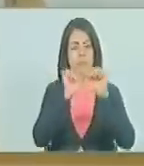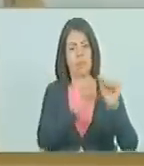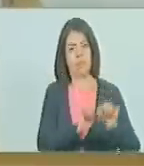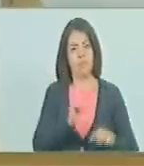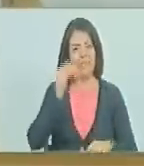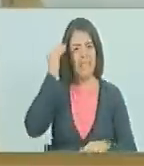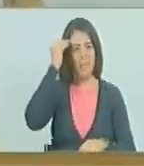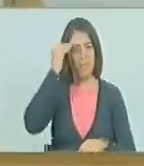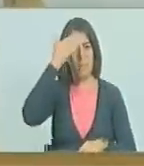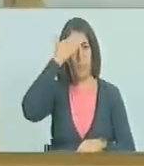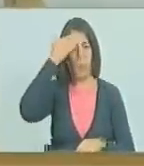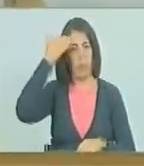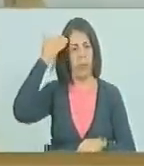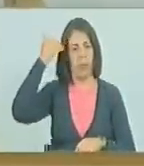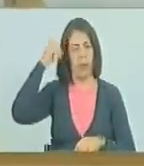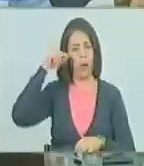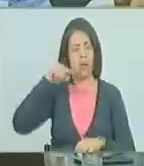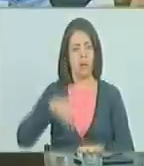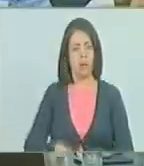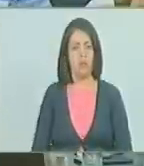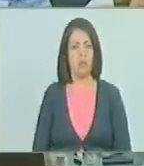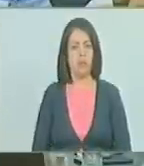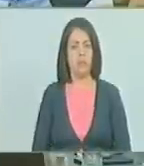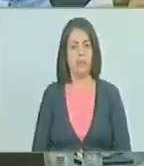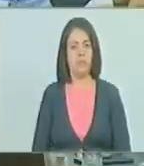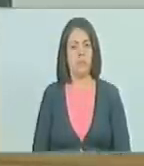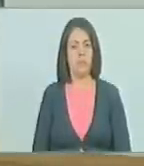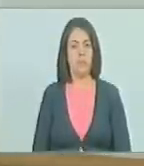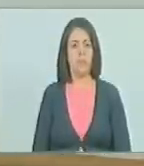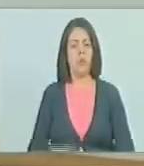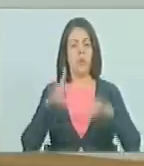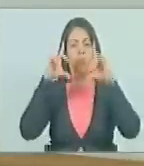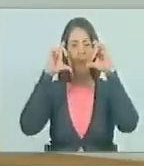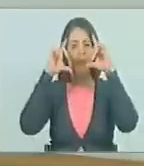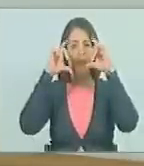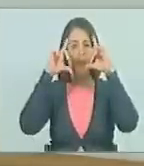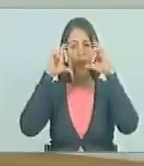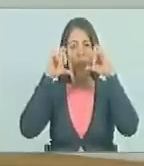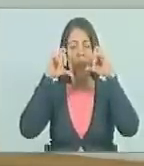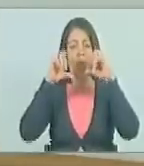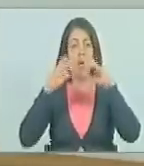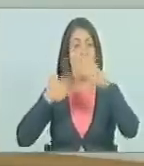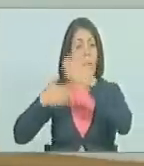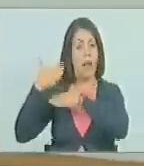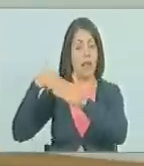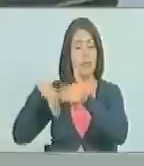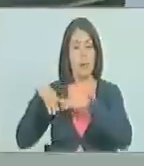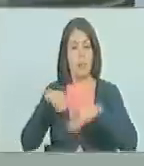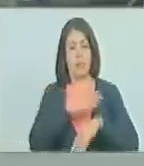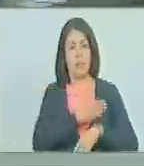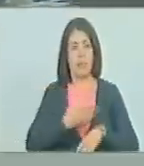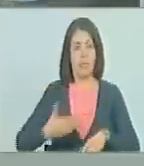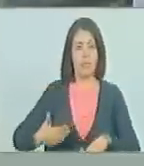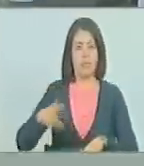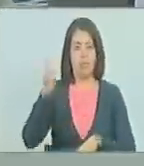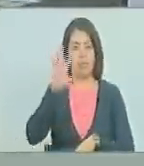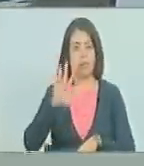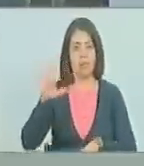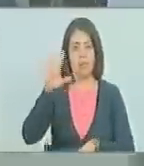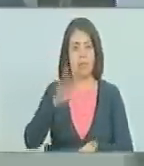amnesia lacunar. Y aquí tengo la foto del que iba a ser presidente de